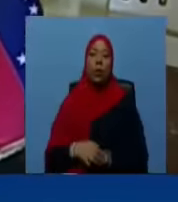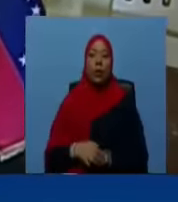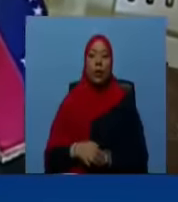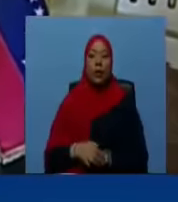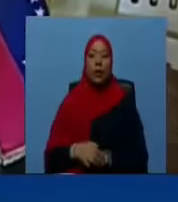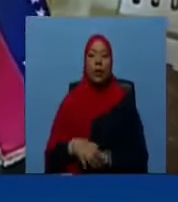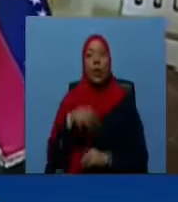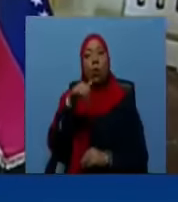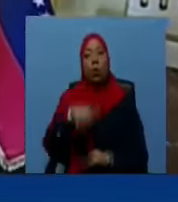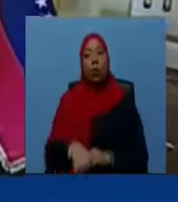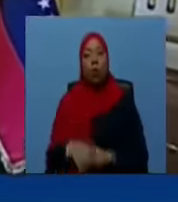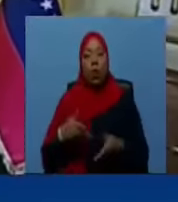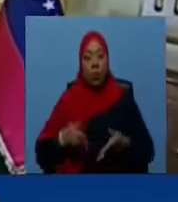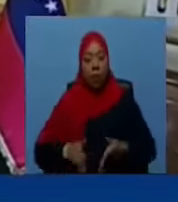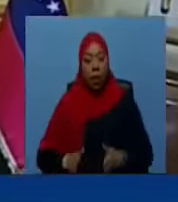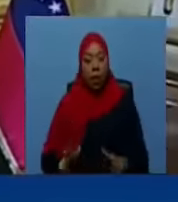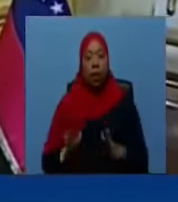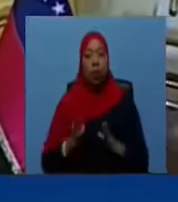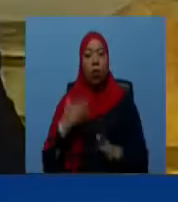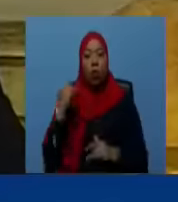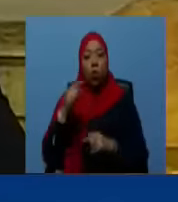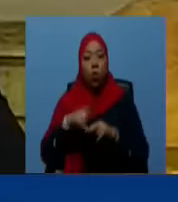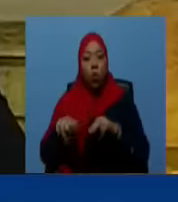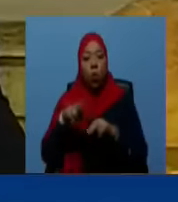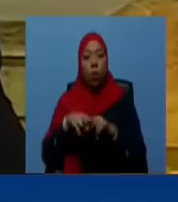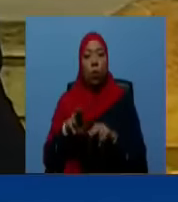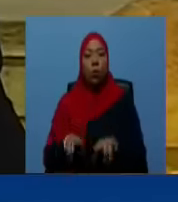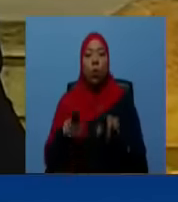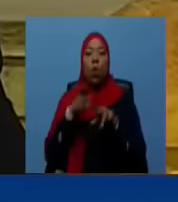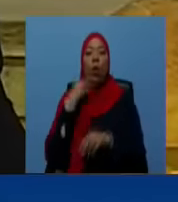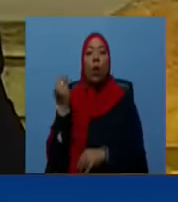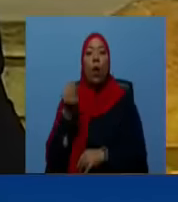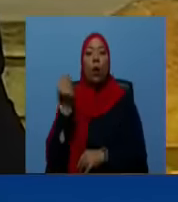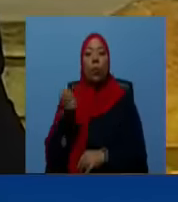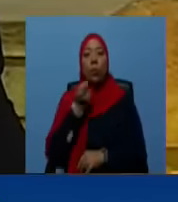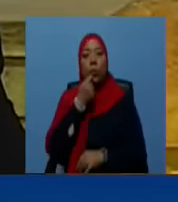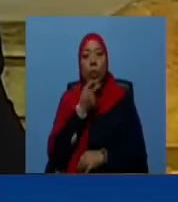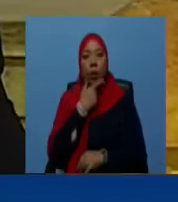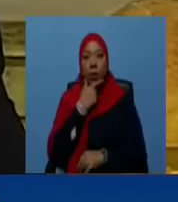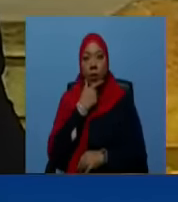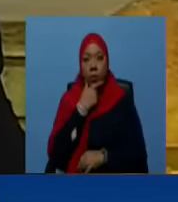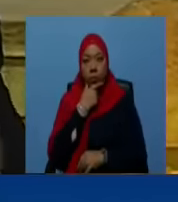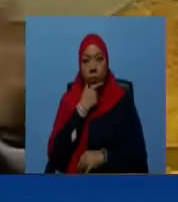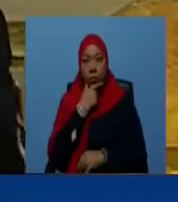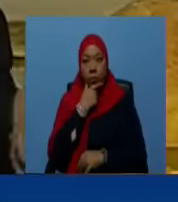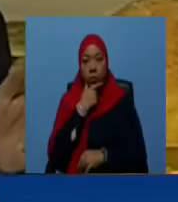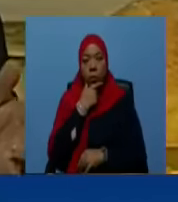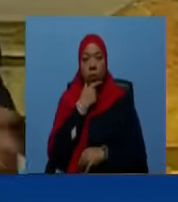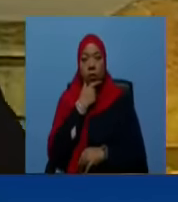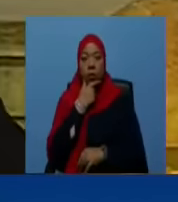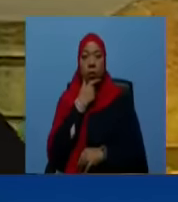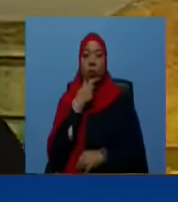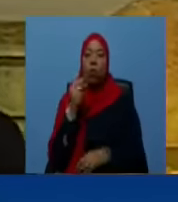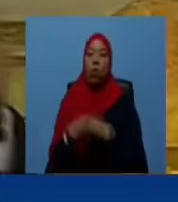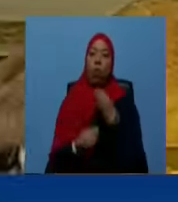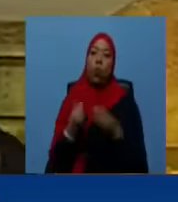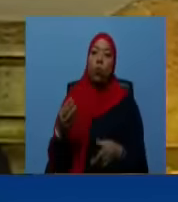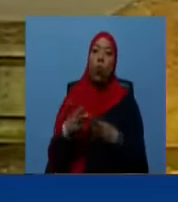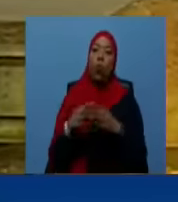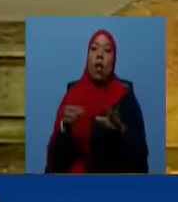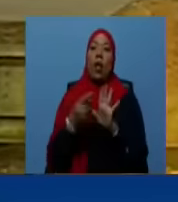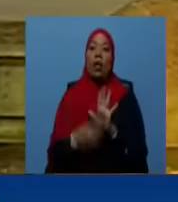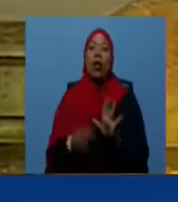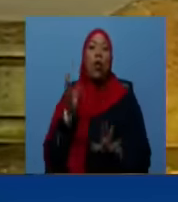para los que están naciendo, los que están creciendo, para esa juventud hermosa. Para ellos es lo que hacemos y todos debemos